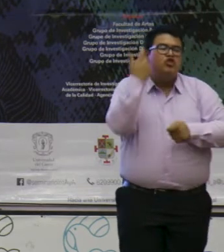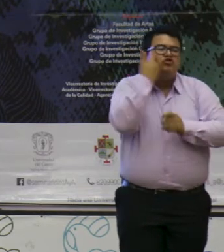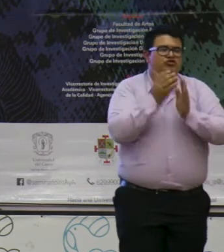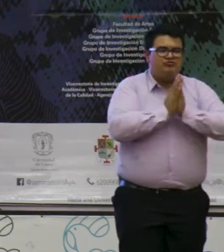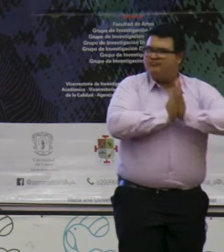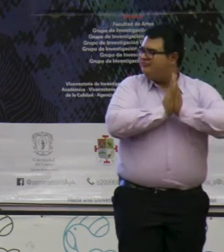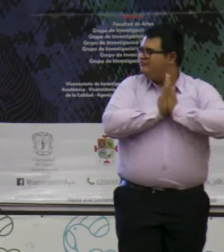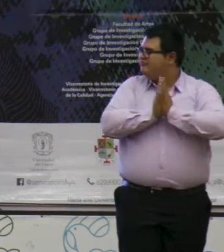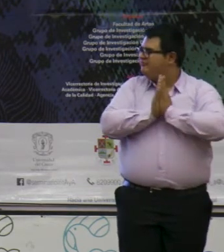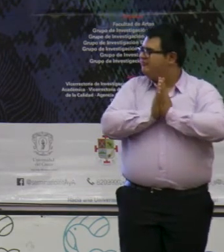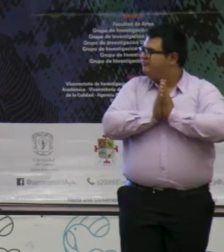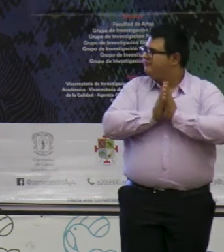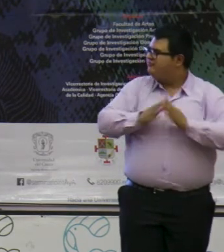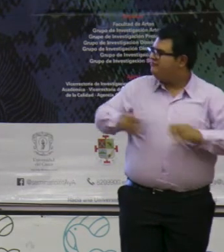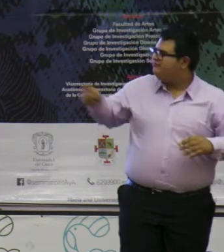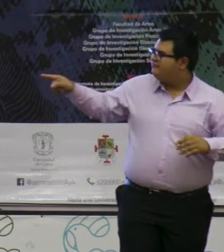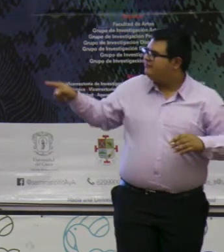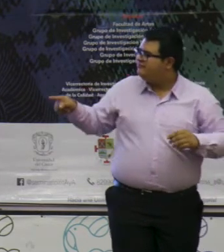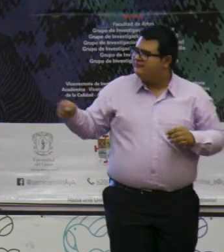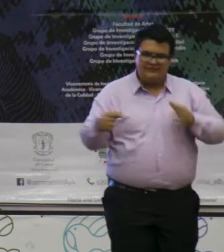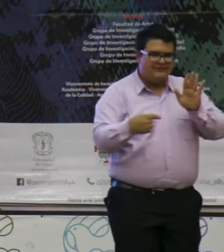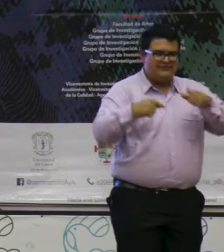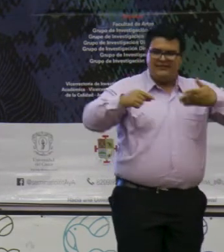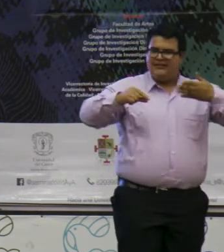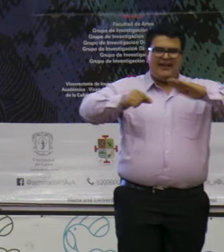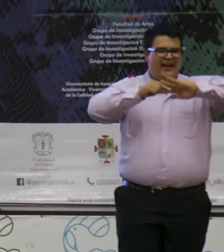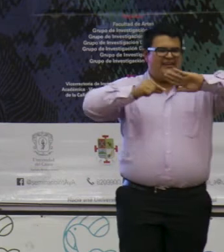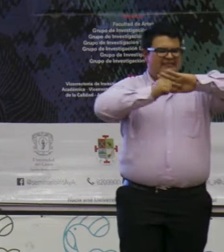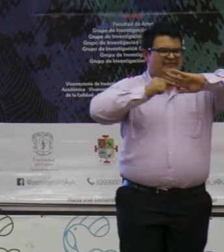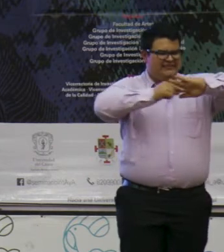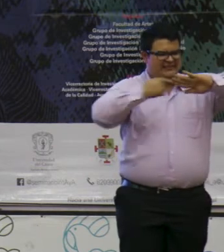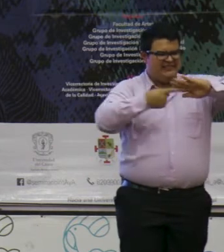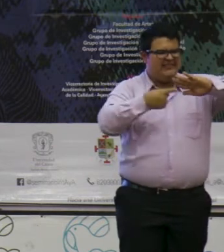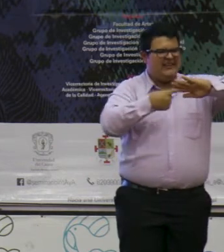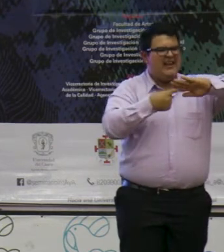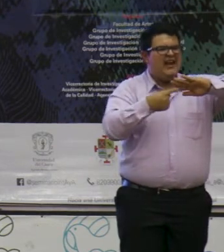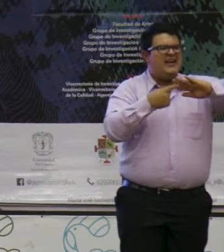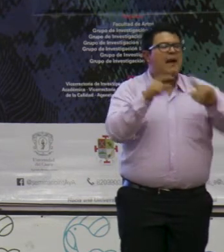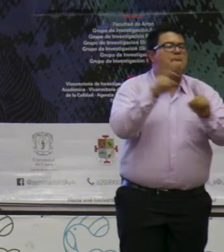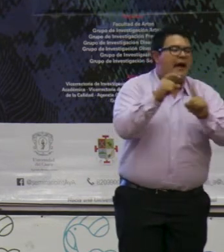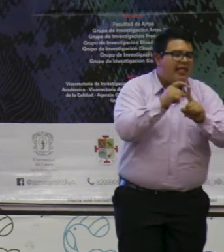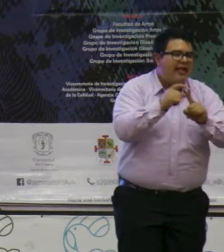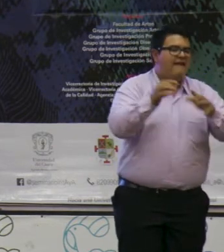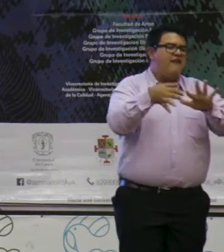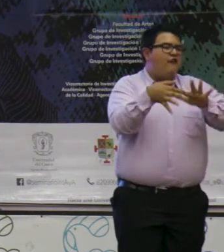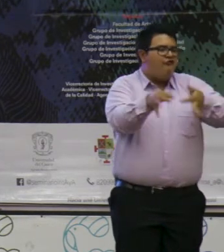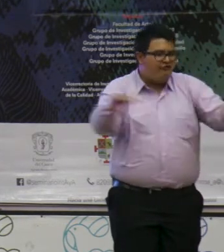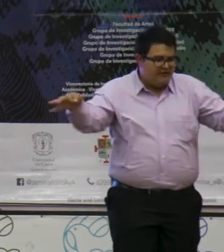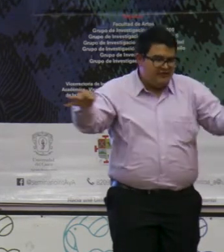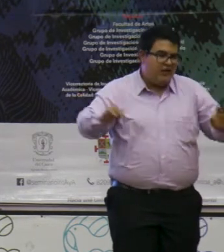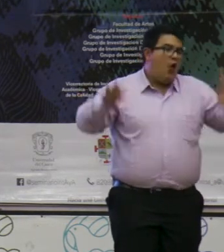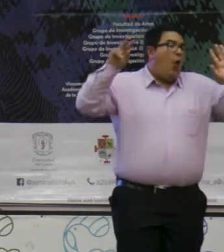rápidamente coloquen acá abajo ¿cuál creen que es la palabra, la frase o la